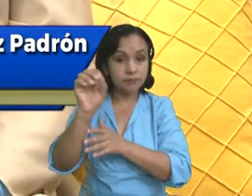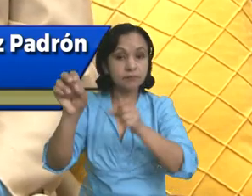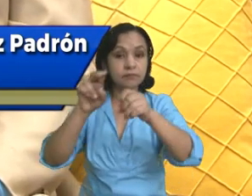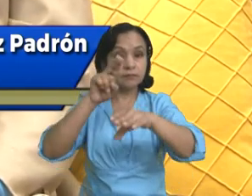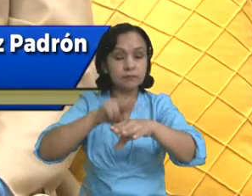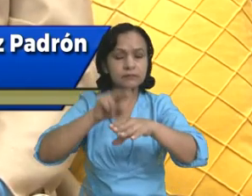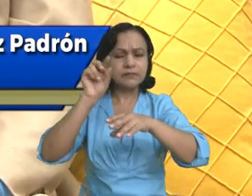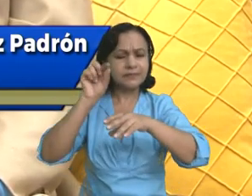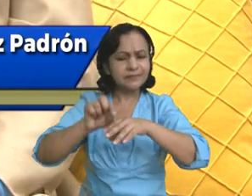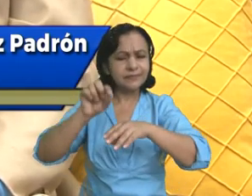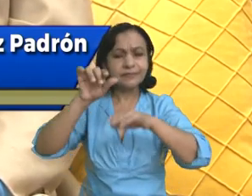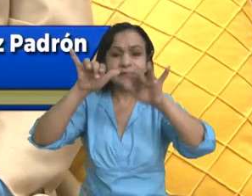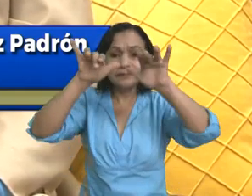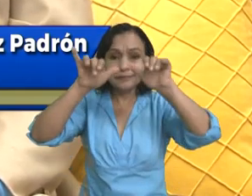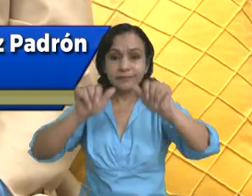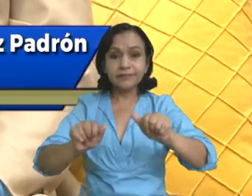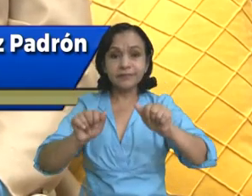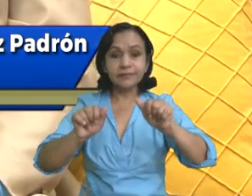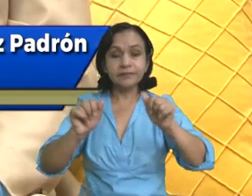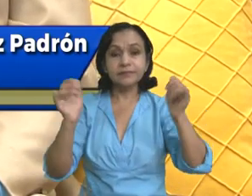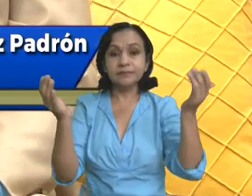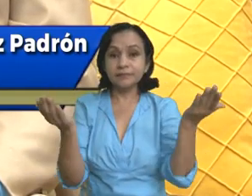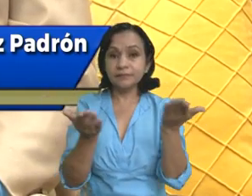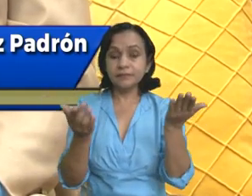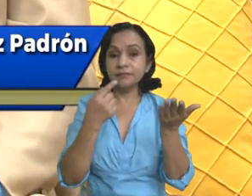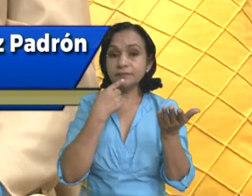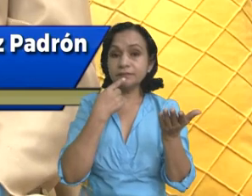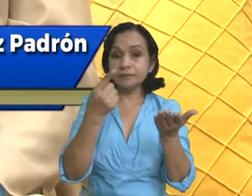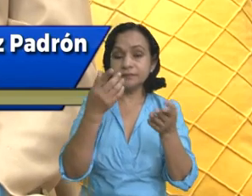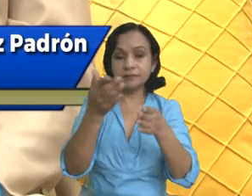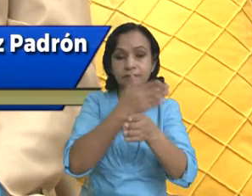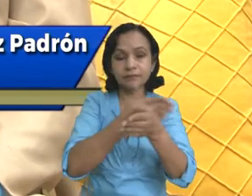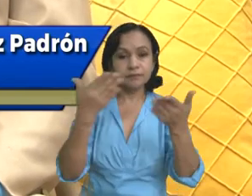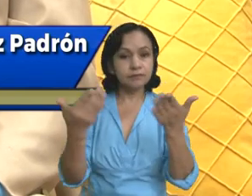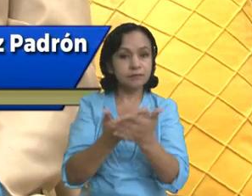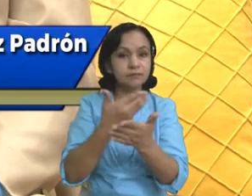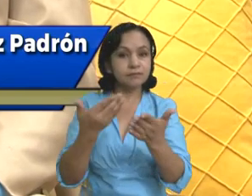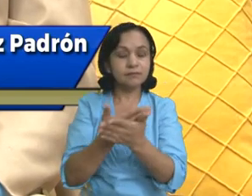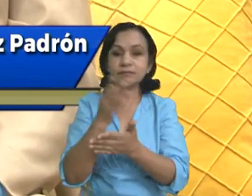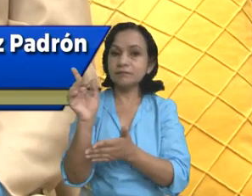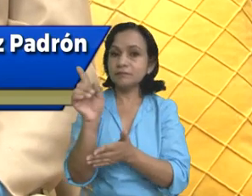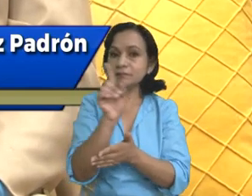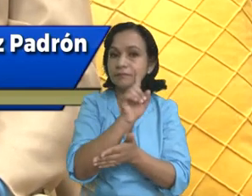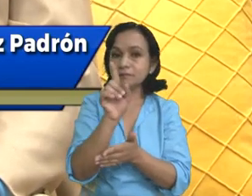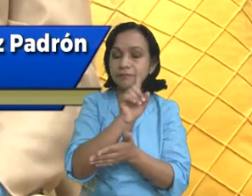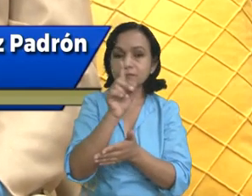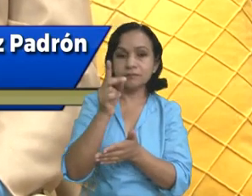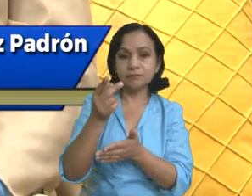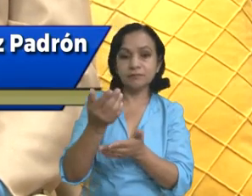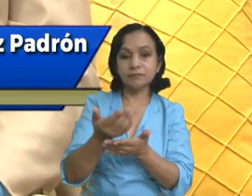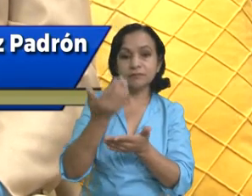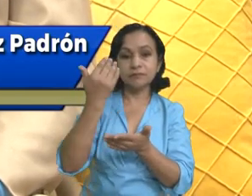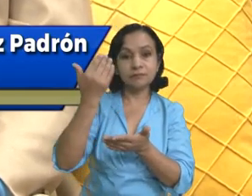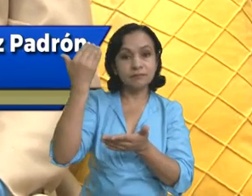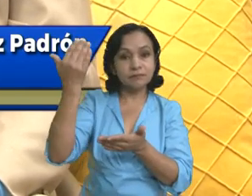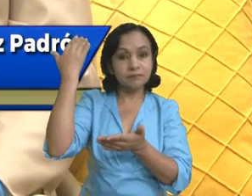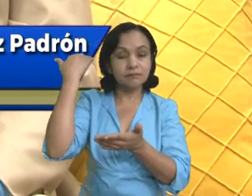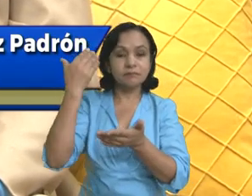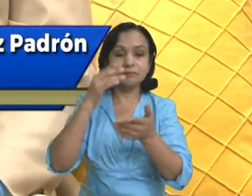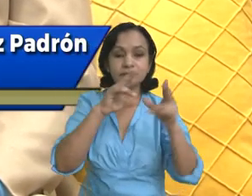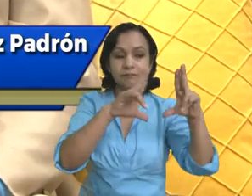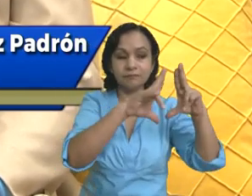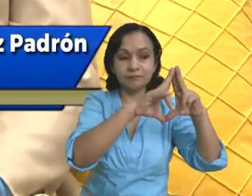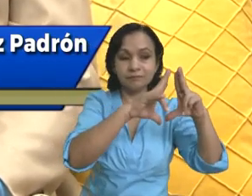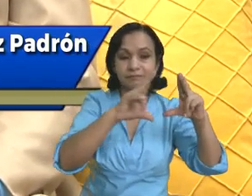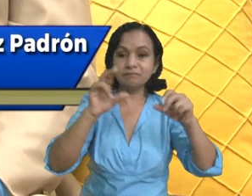en este minuto. Y bueno, como usted decía, no es nuevo, ya hay una historia de hermandad, de solidaridad entre